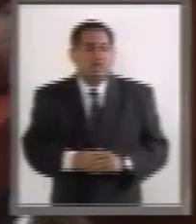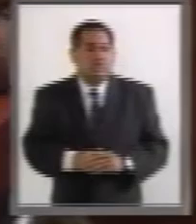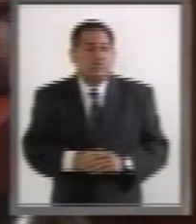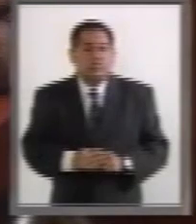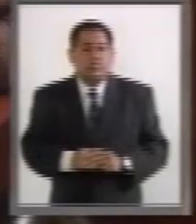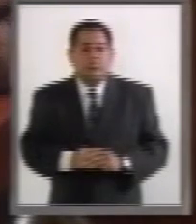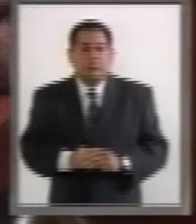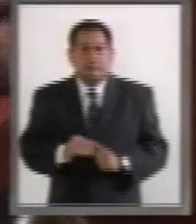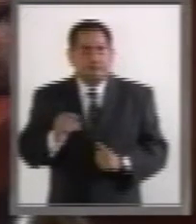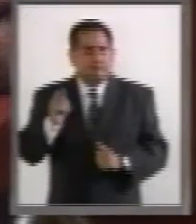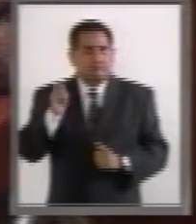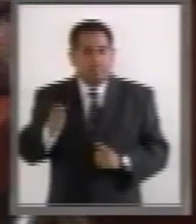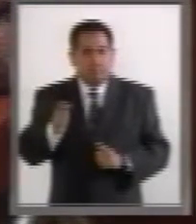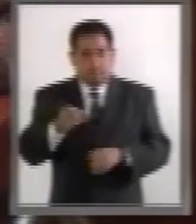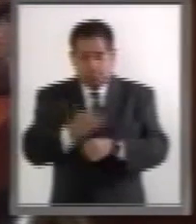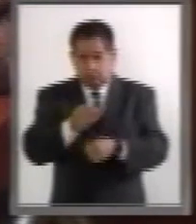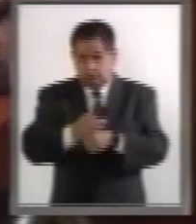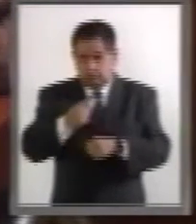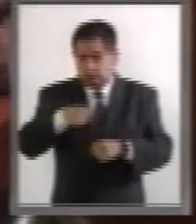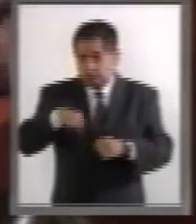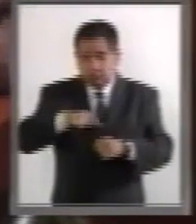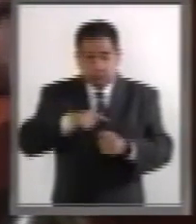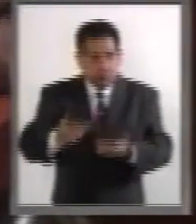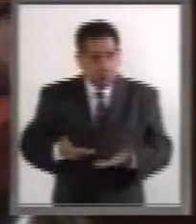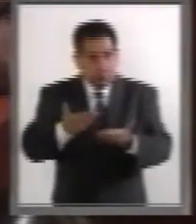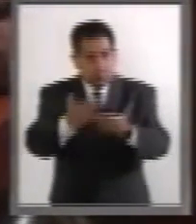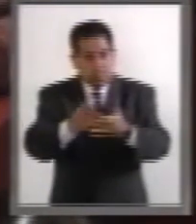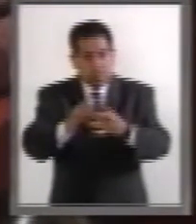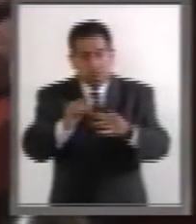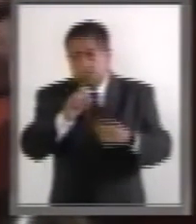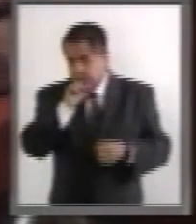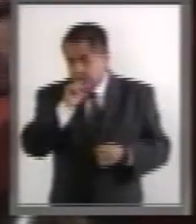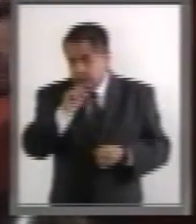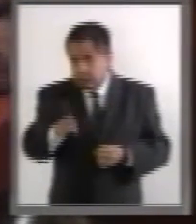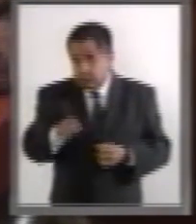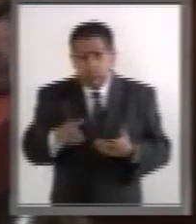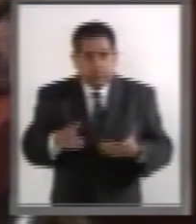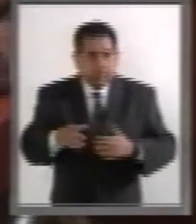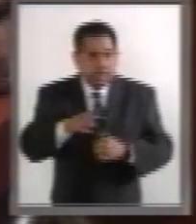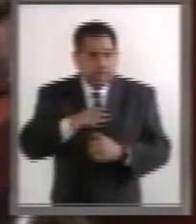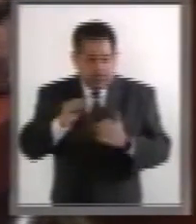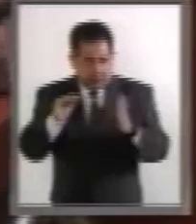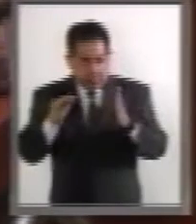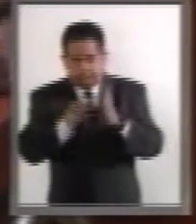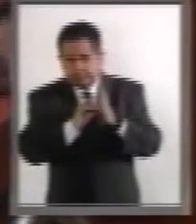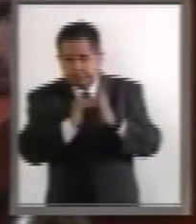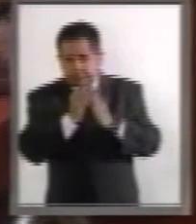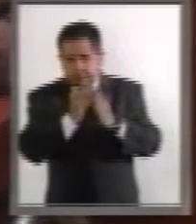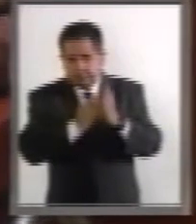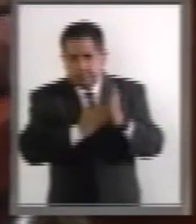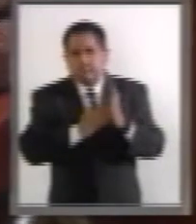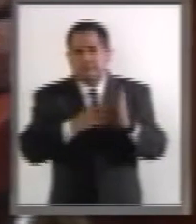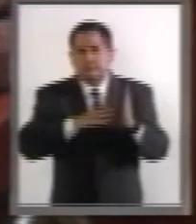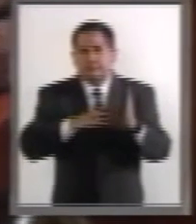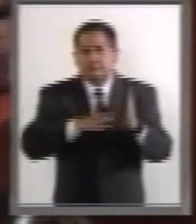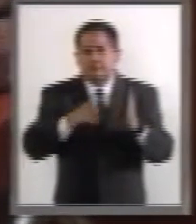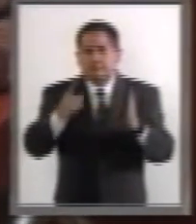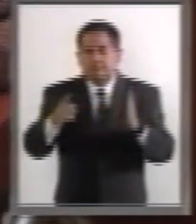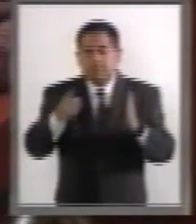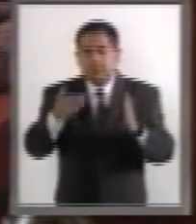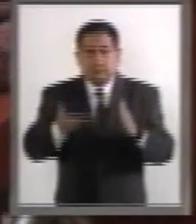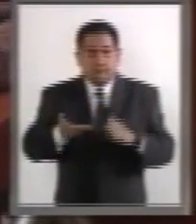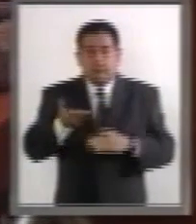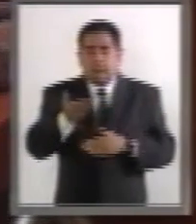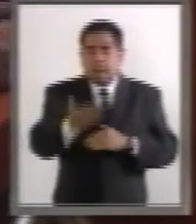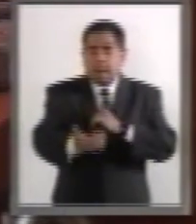la materia que hoy estamos presentando también está inscrita en una